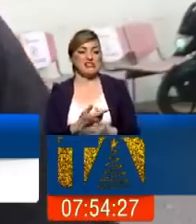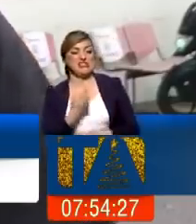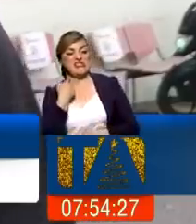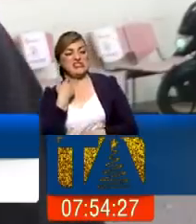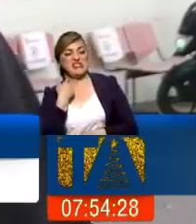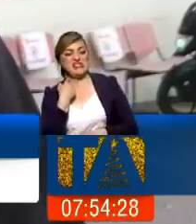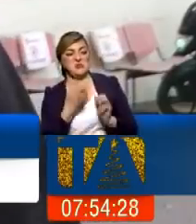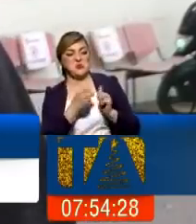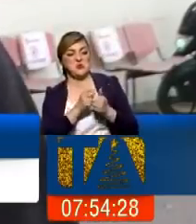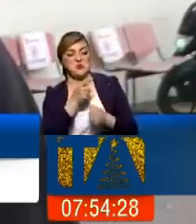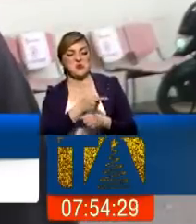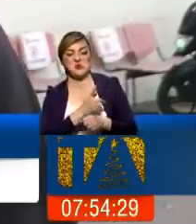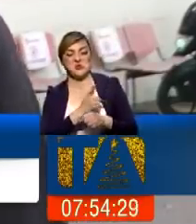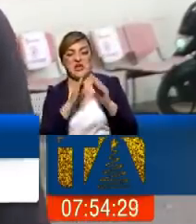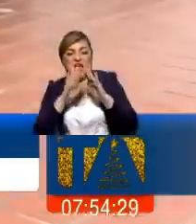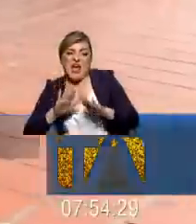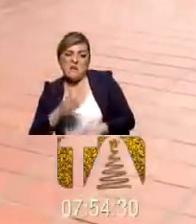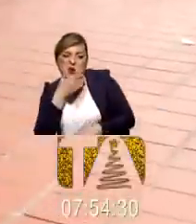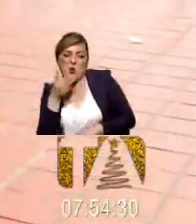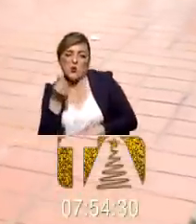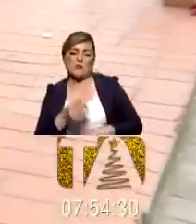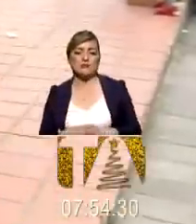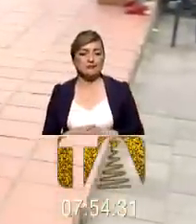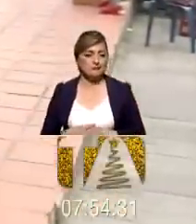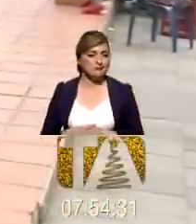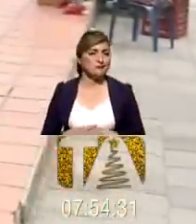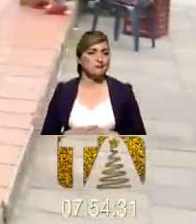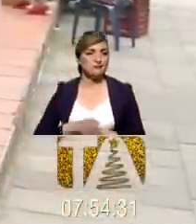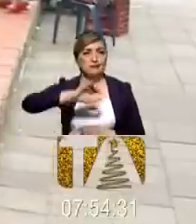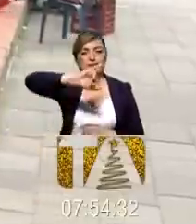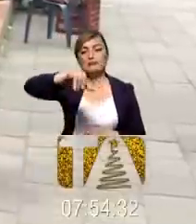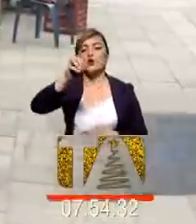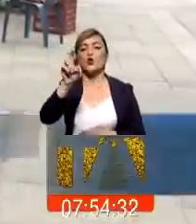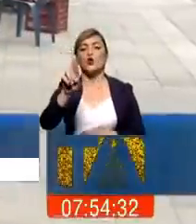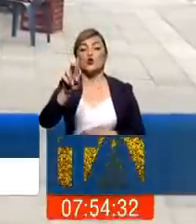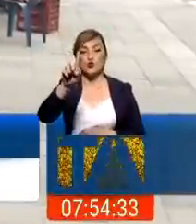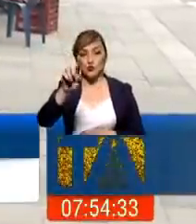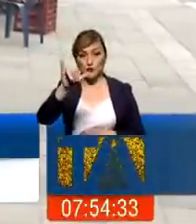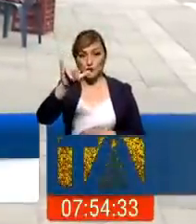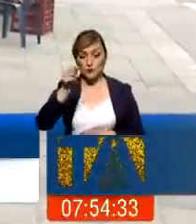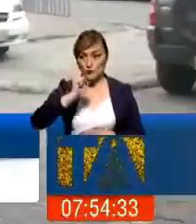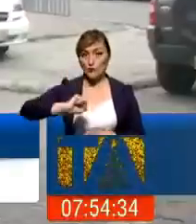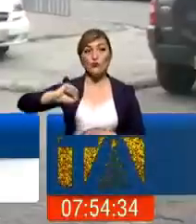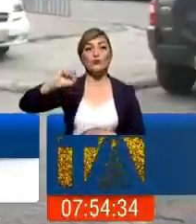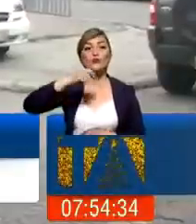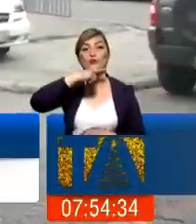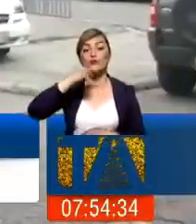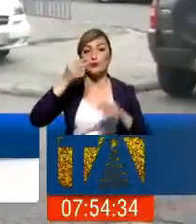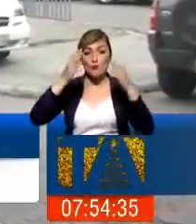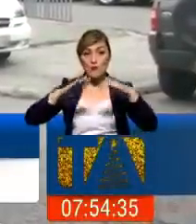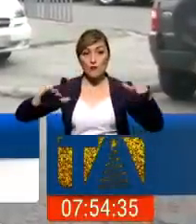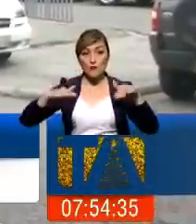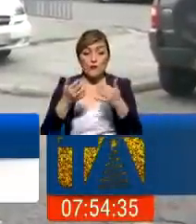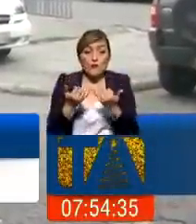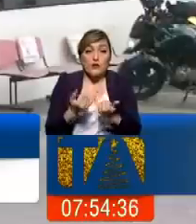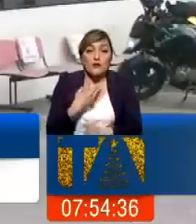han decidido solo quedarse en sus casas. Ejemplo, Jordi Sánchez asegura que tenía listo un viaje durante el feriado de Navidad y que